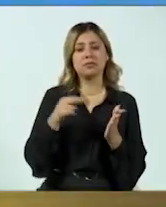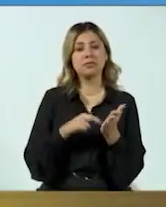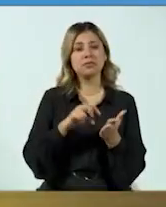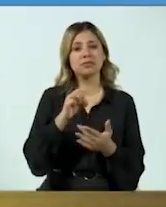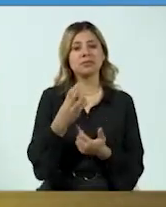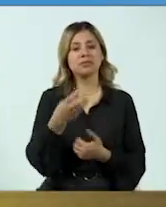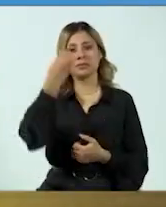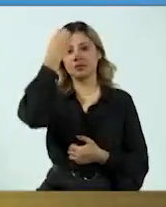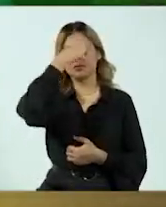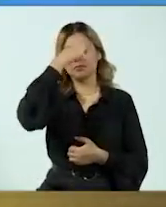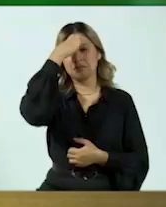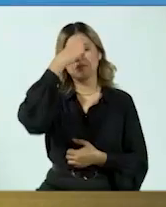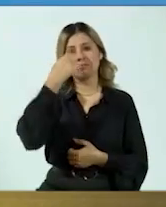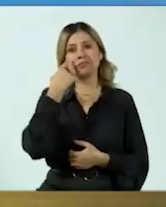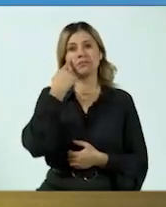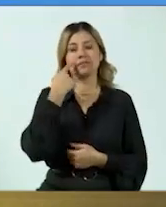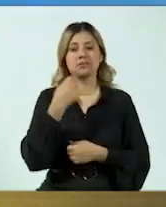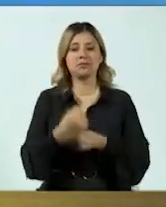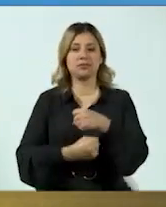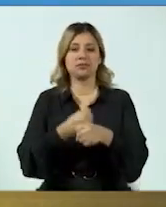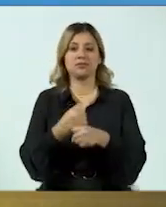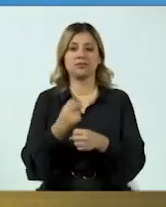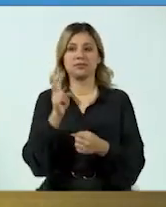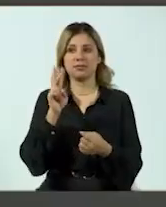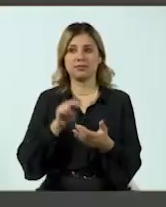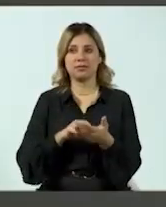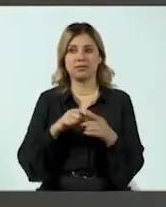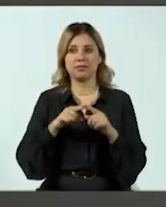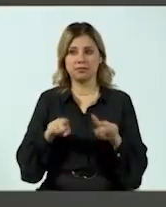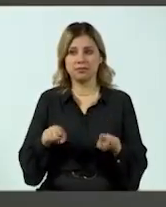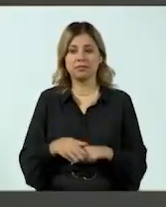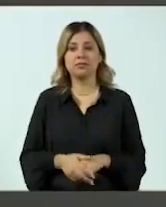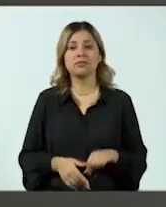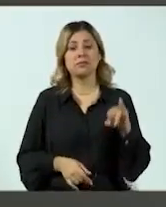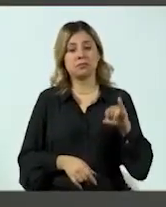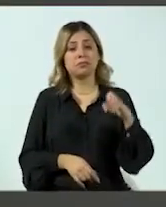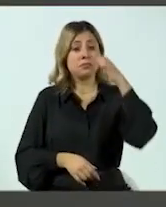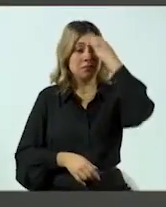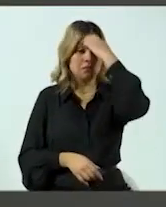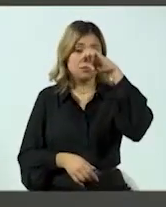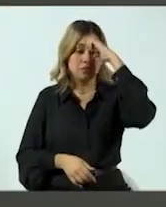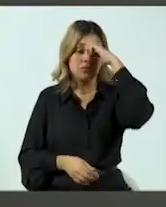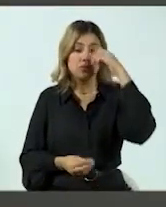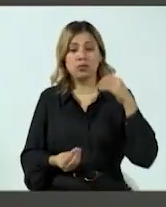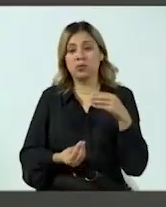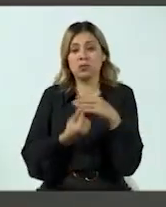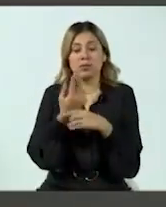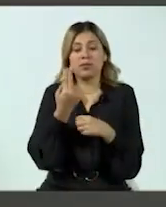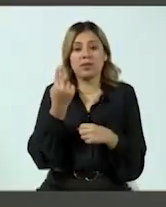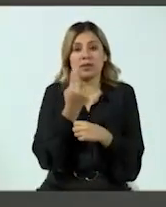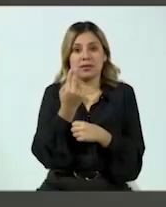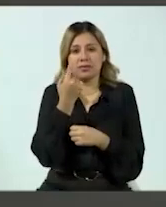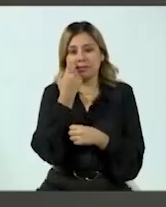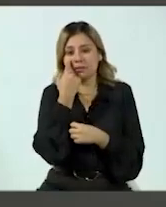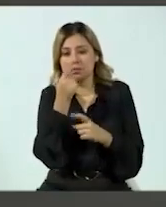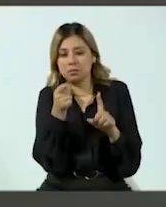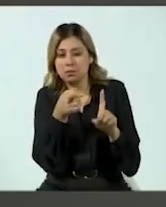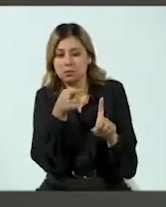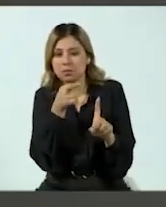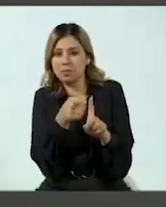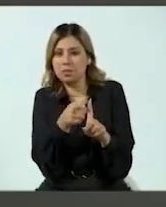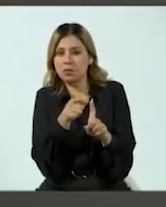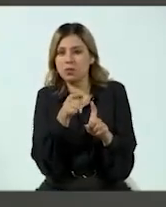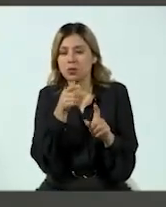Qué experiencia les deja para este año 2024 Pues mira nos deja la experiencia justamente de que necesitamos focalizarnos como en